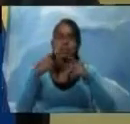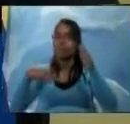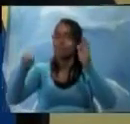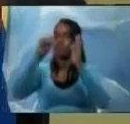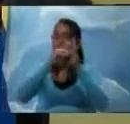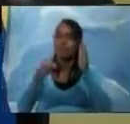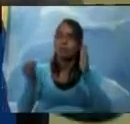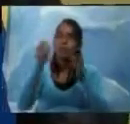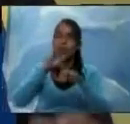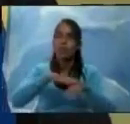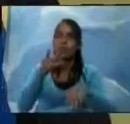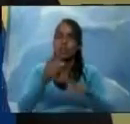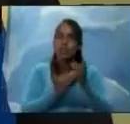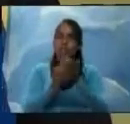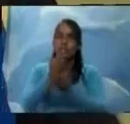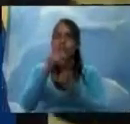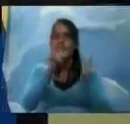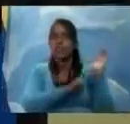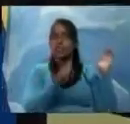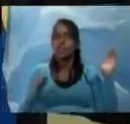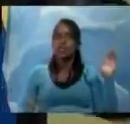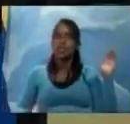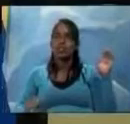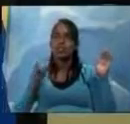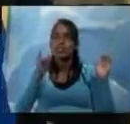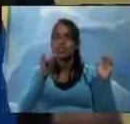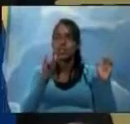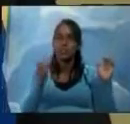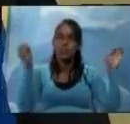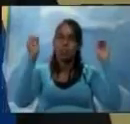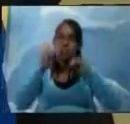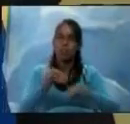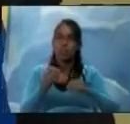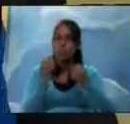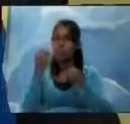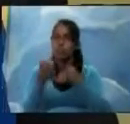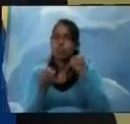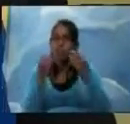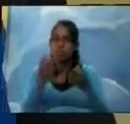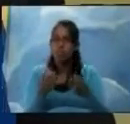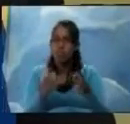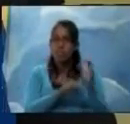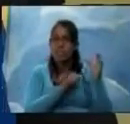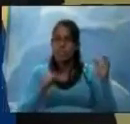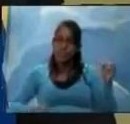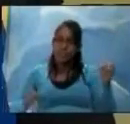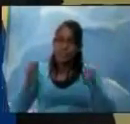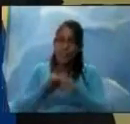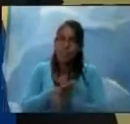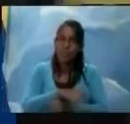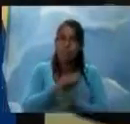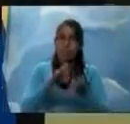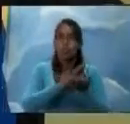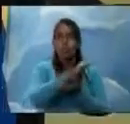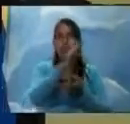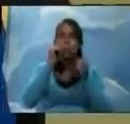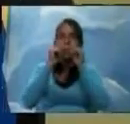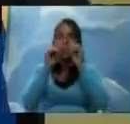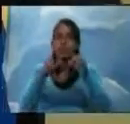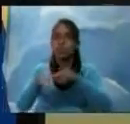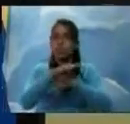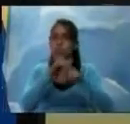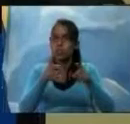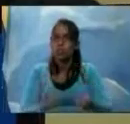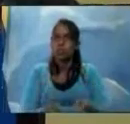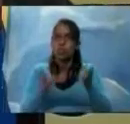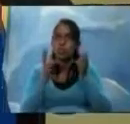triplicar, porque usted le está siendo fiel al Señor, y el Señor te pondrá en lo mucho. El Señor derramará su gloria, su bendición sobre tu